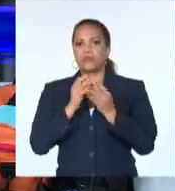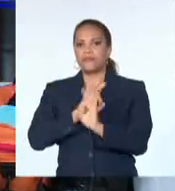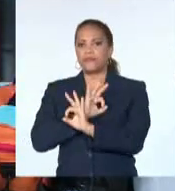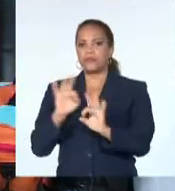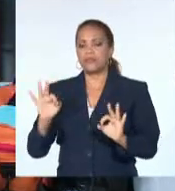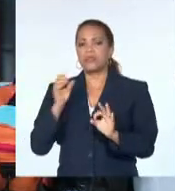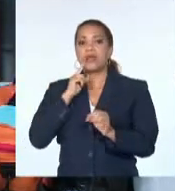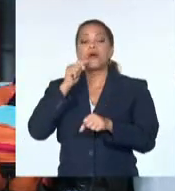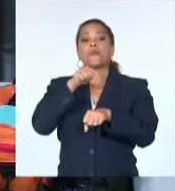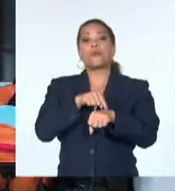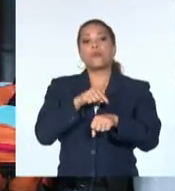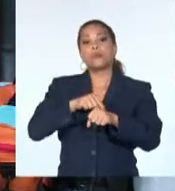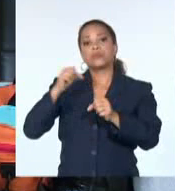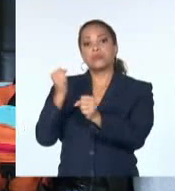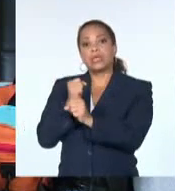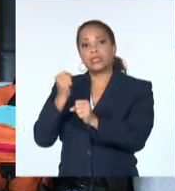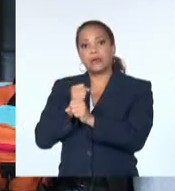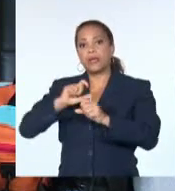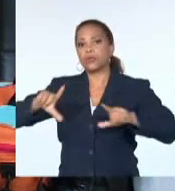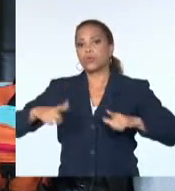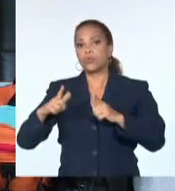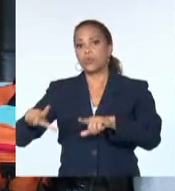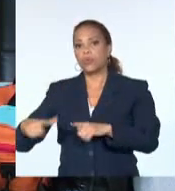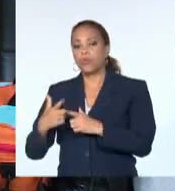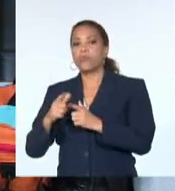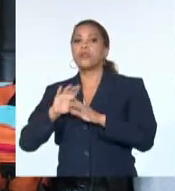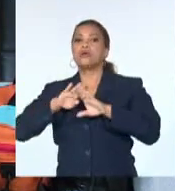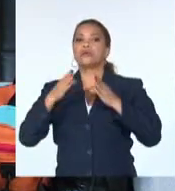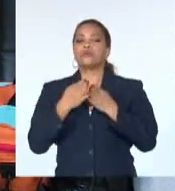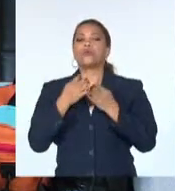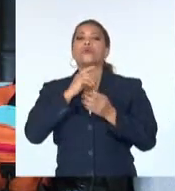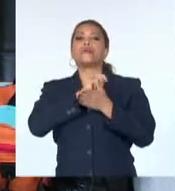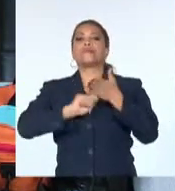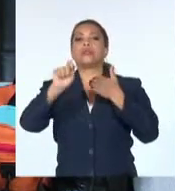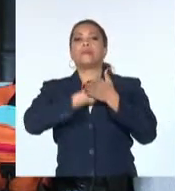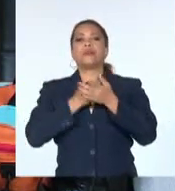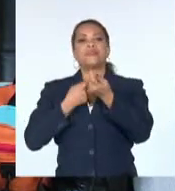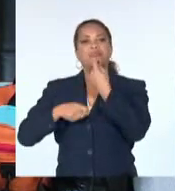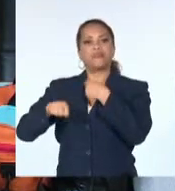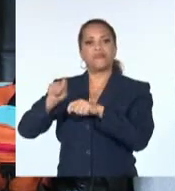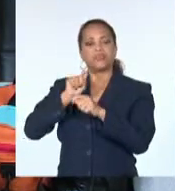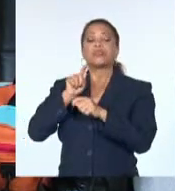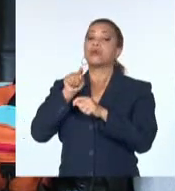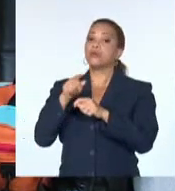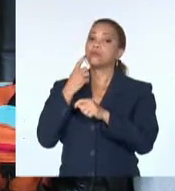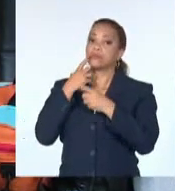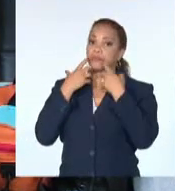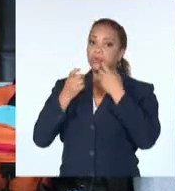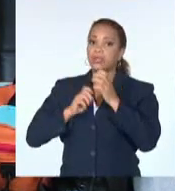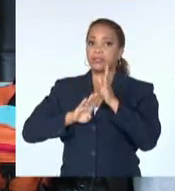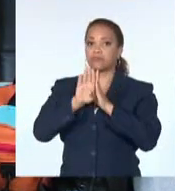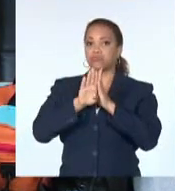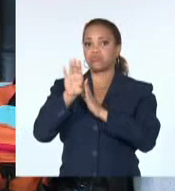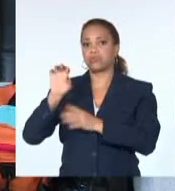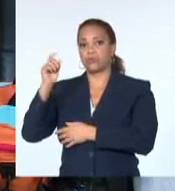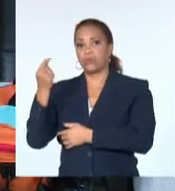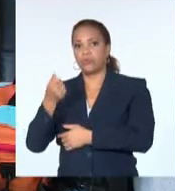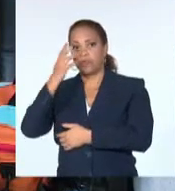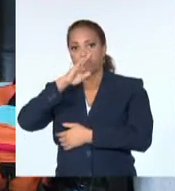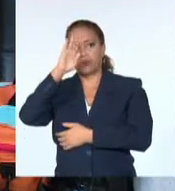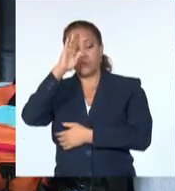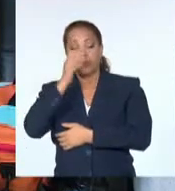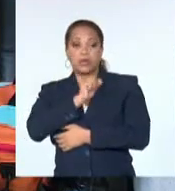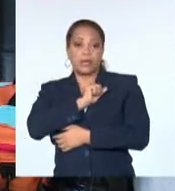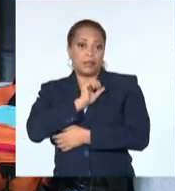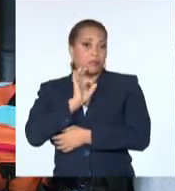de cumplir ese plan de exportación que bien saben que es importante para la economía del país. Eso es lo que aspiramos,